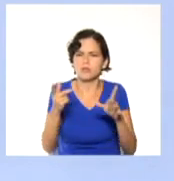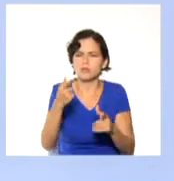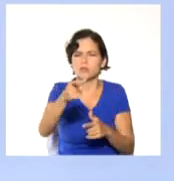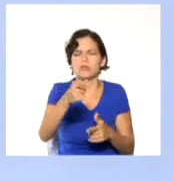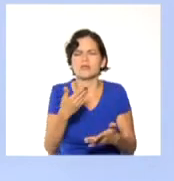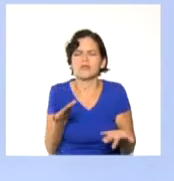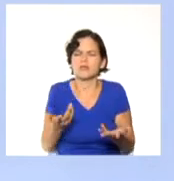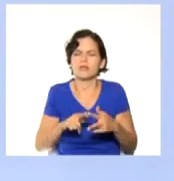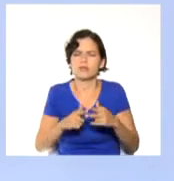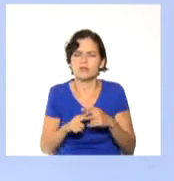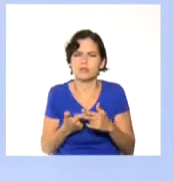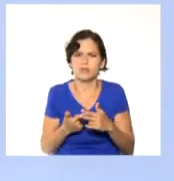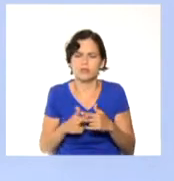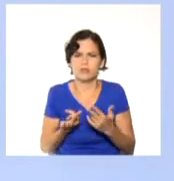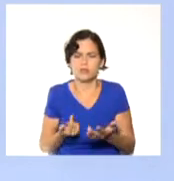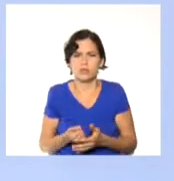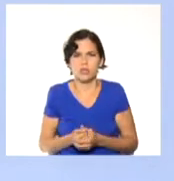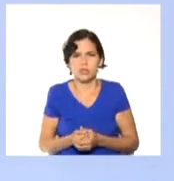esos instrumentos.